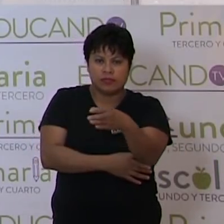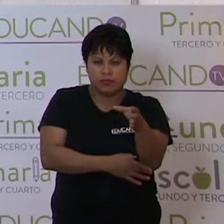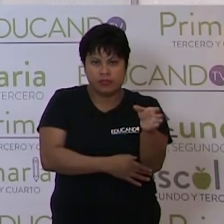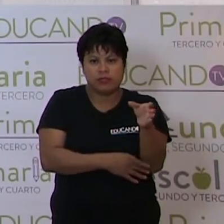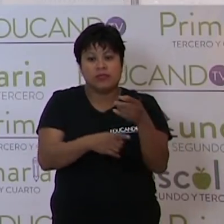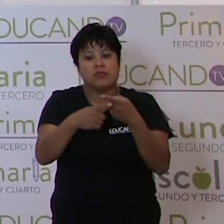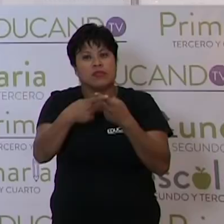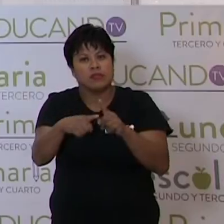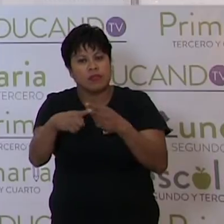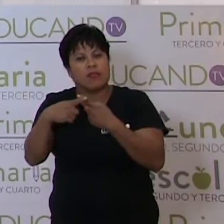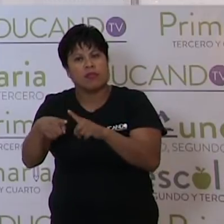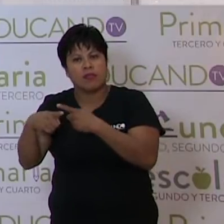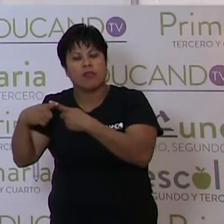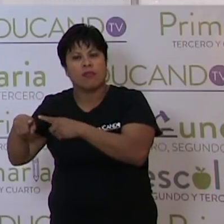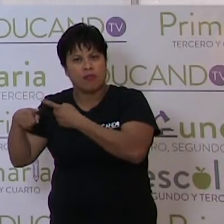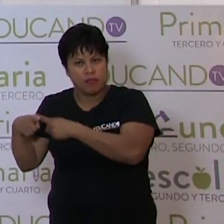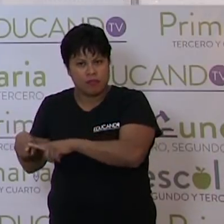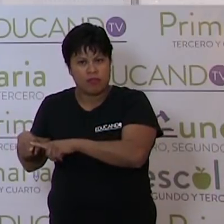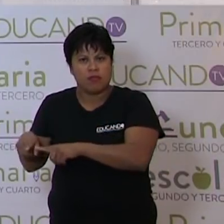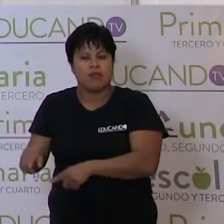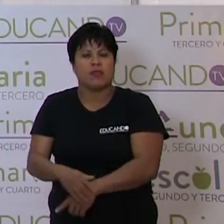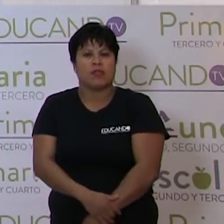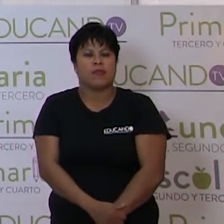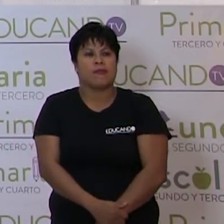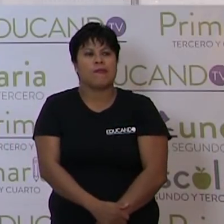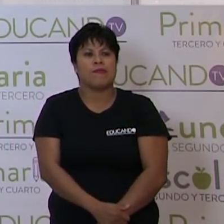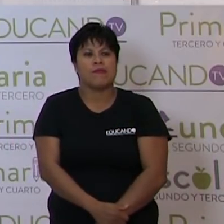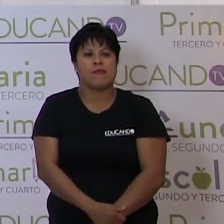en diferentes